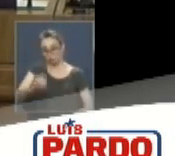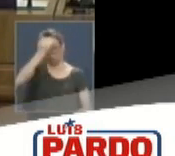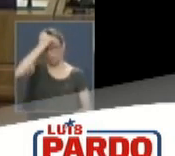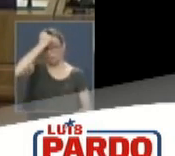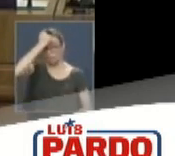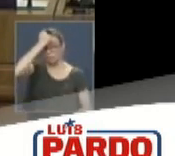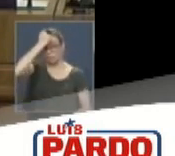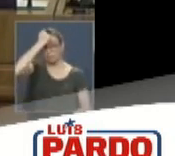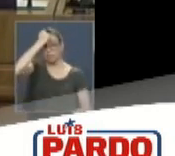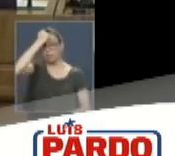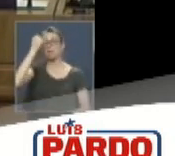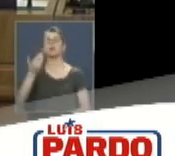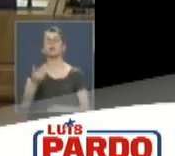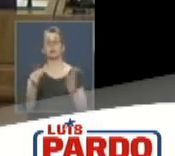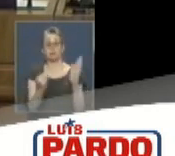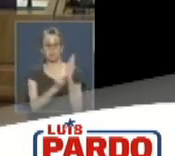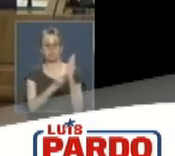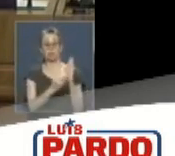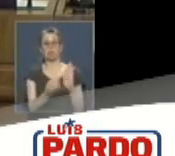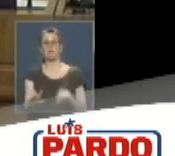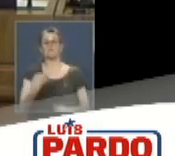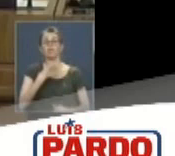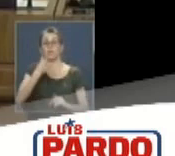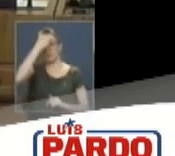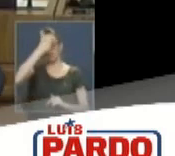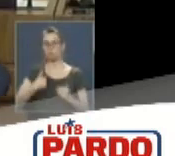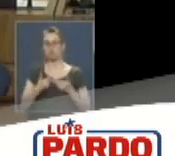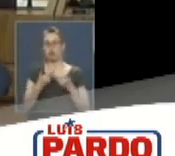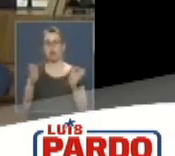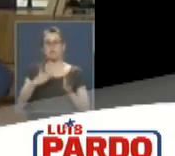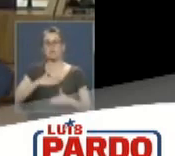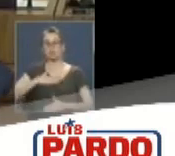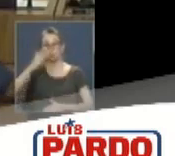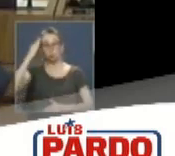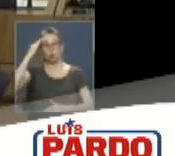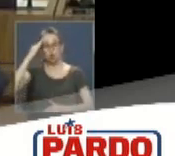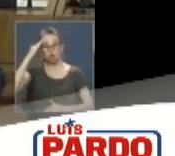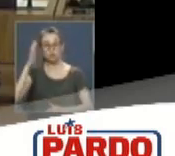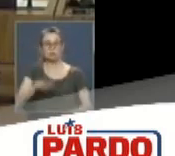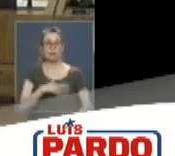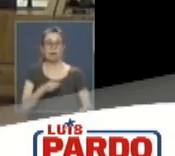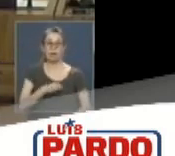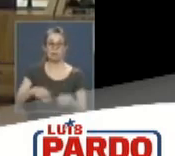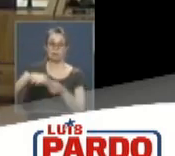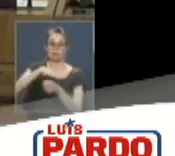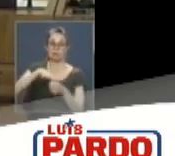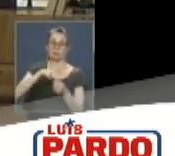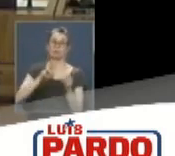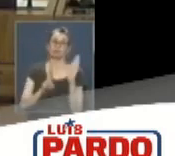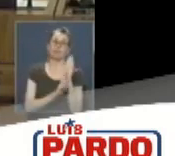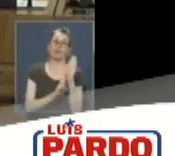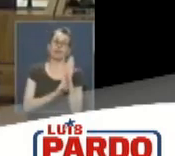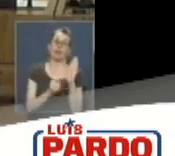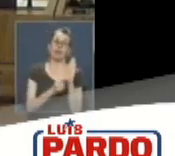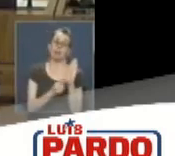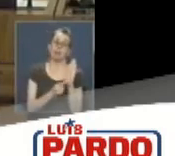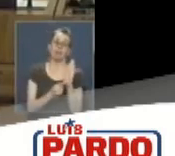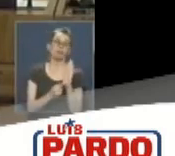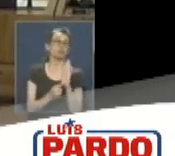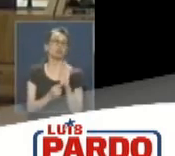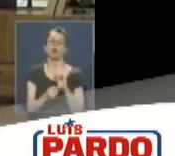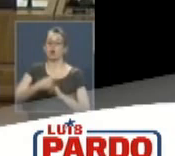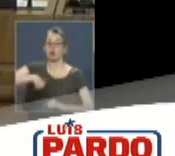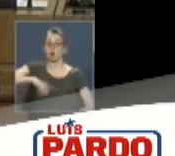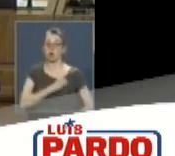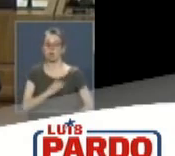vulnerar la libertad de conciencia. Señor Presidente, hoy día, por una lamentable situación reglamentaria, no tuvimos oportunidad